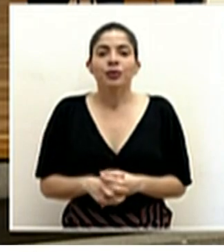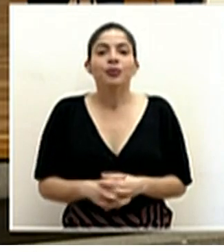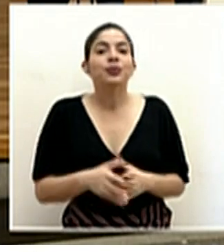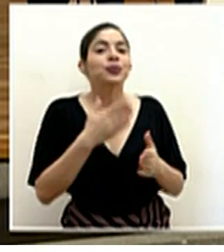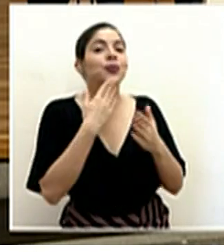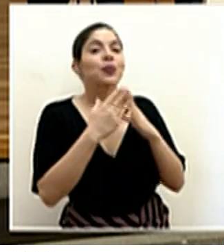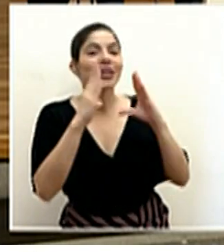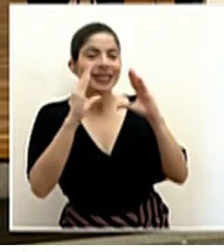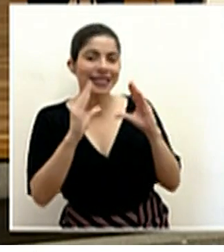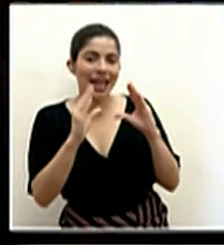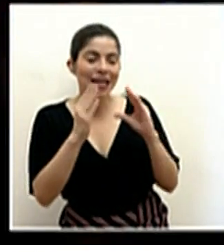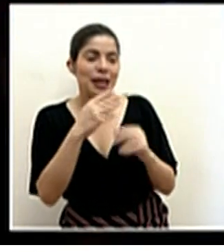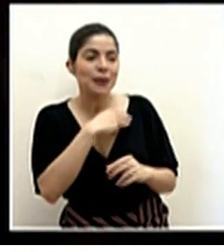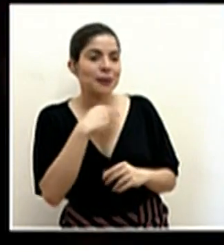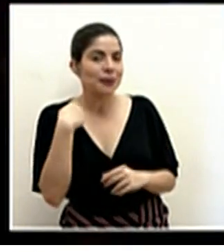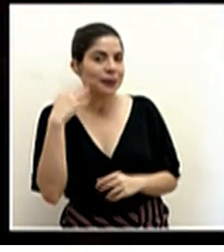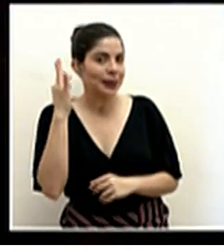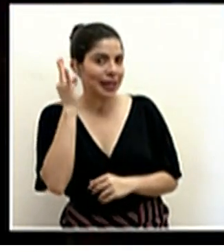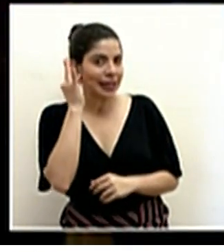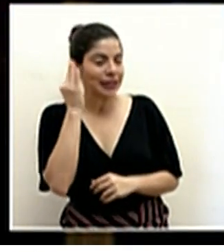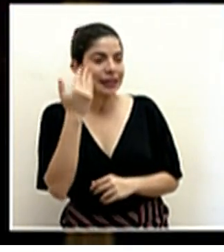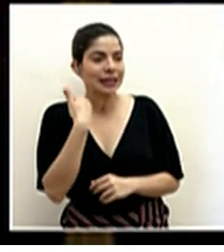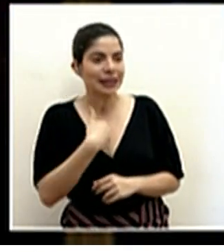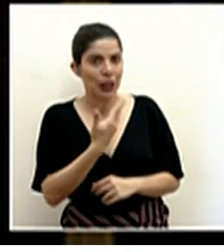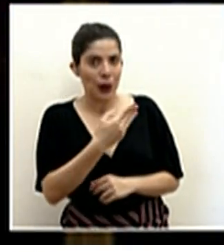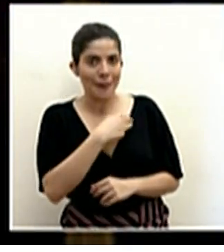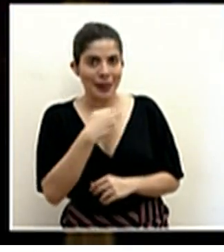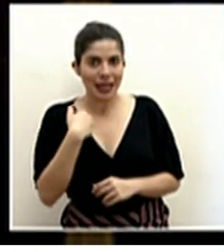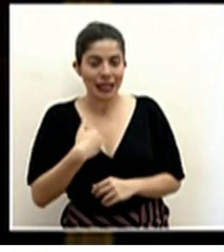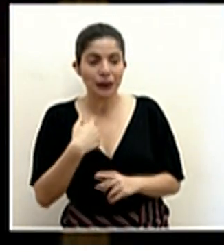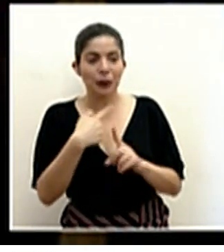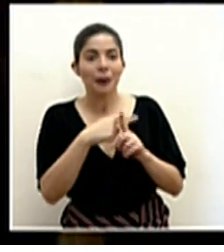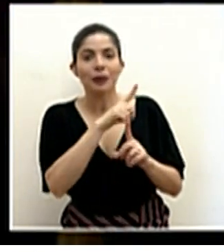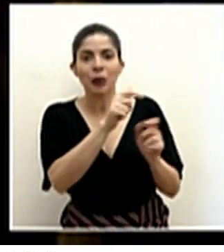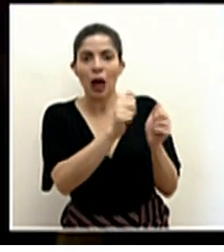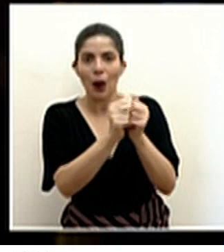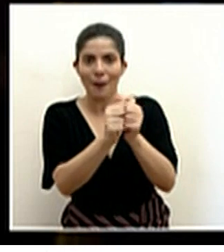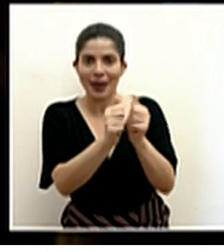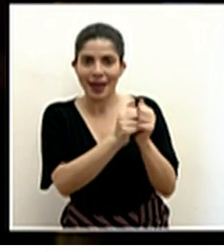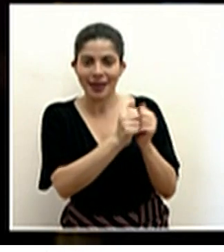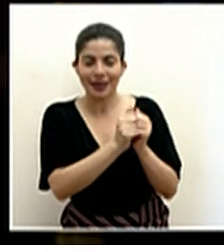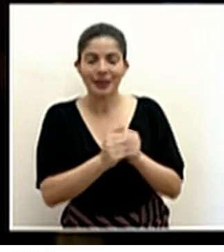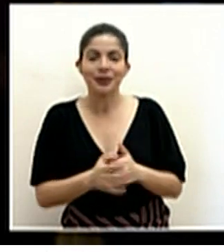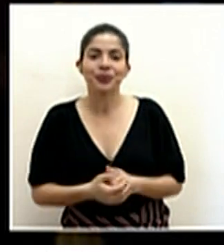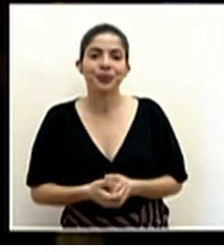Buenas tardes, señora ministra, señor ministro y acompañantes.